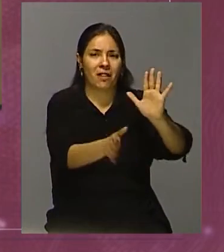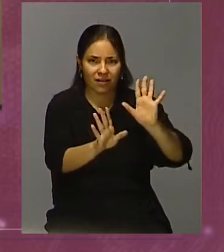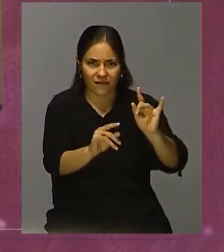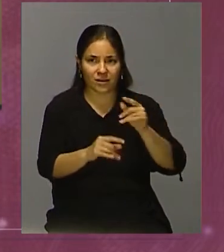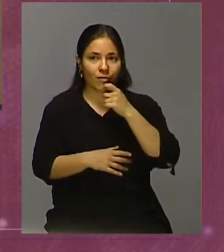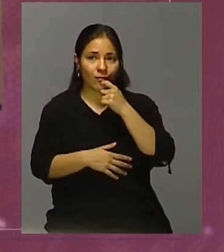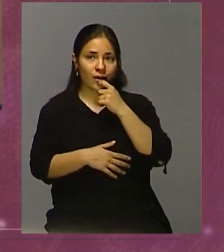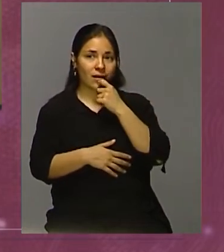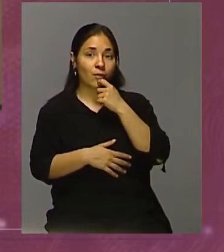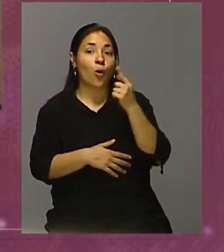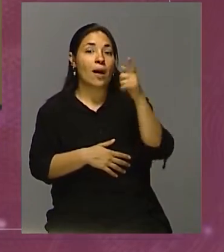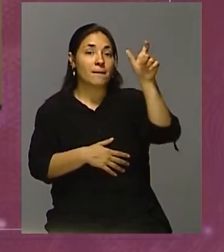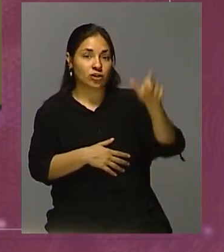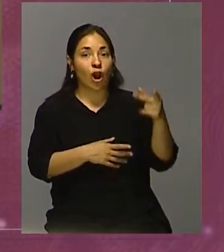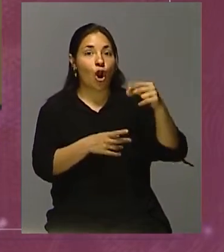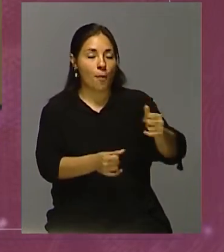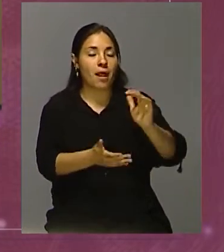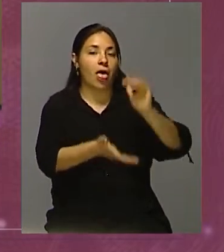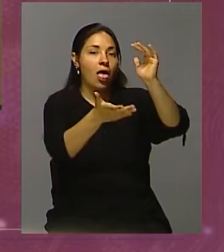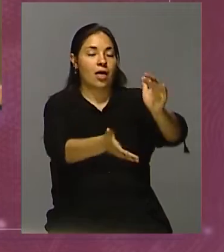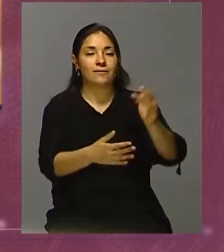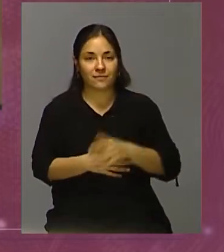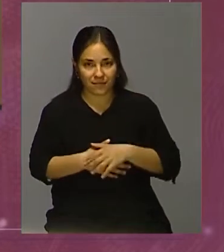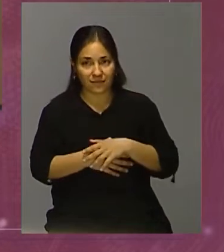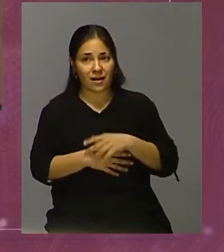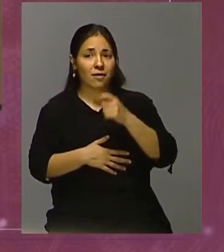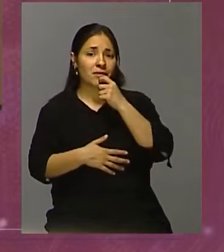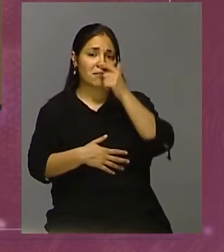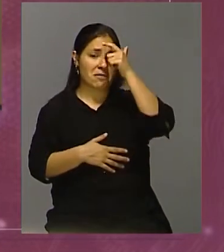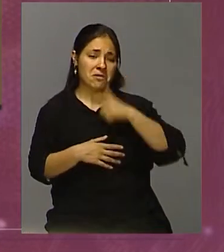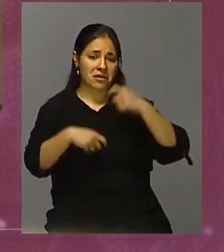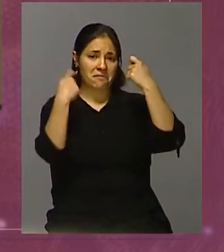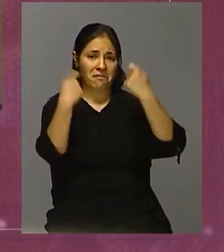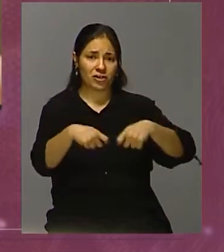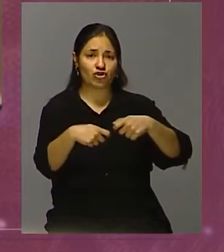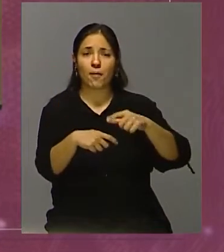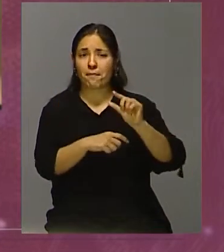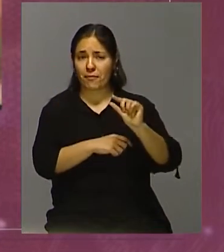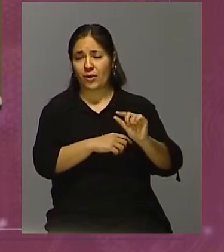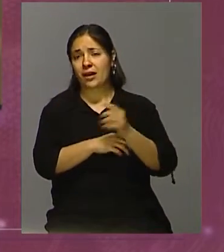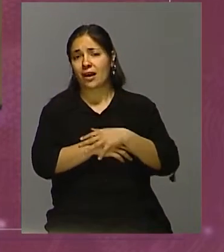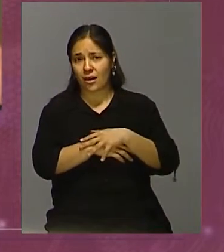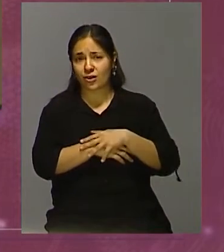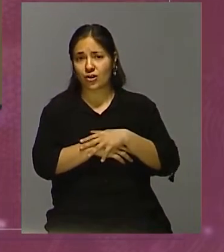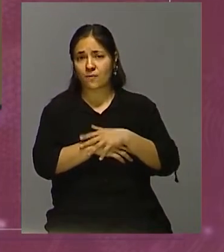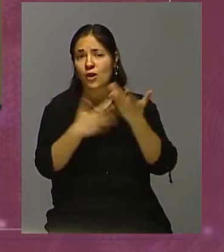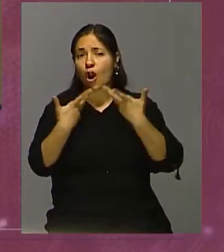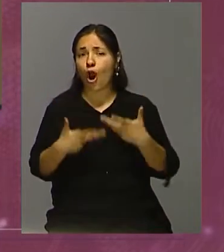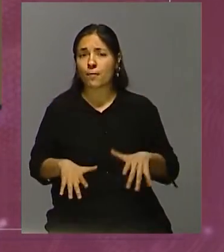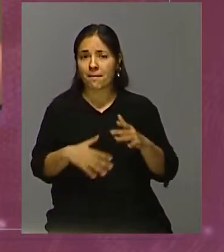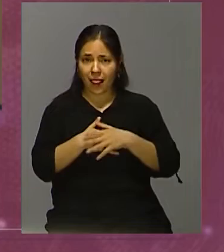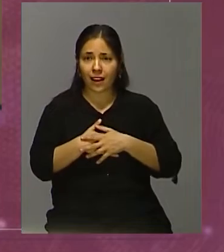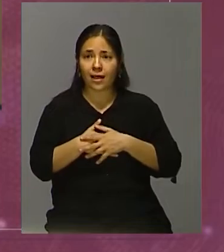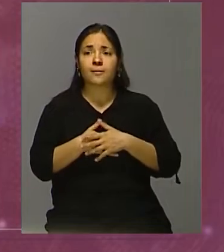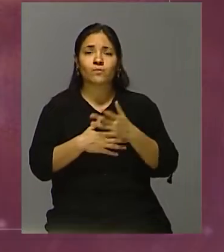nos compre mucho. Sino que el inversor, problema que no tiene el inversor pequeño, el ahorrista tradicional, que